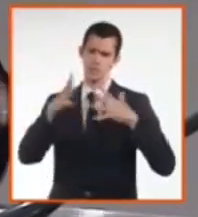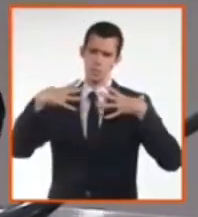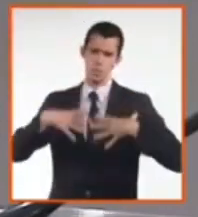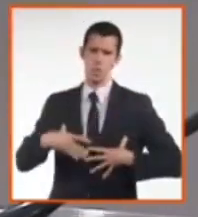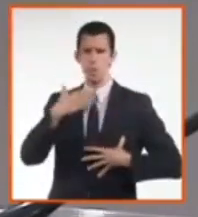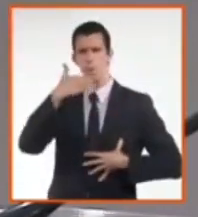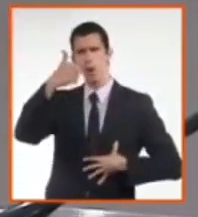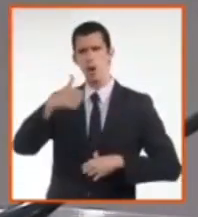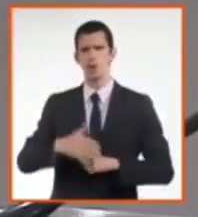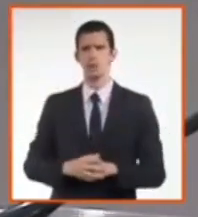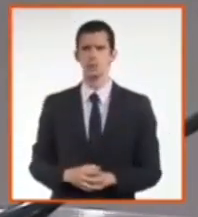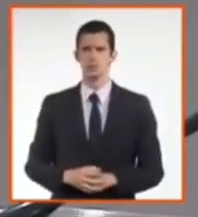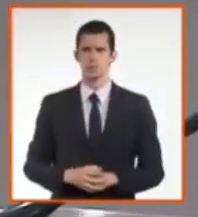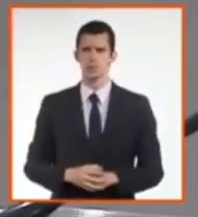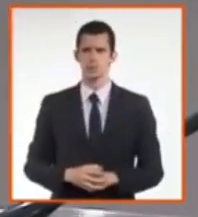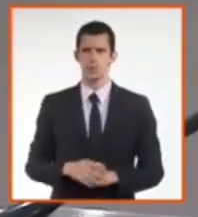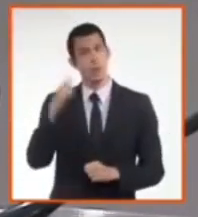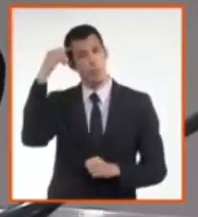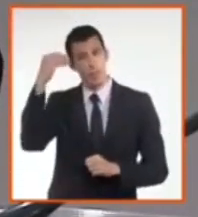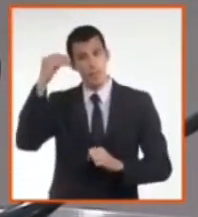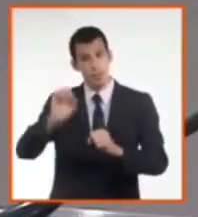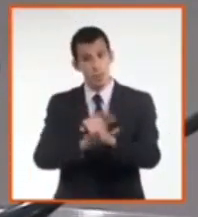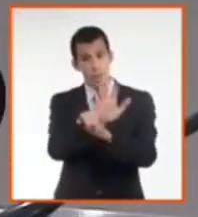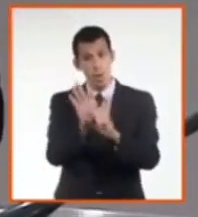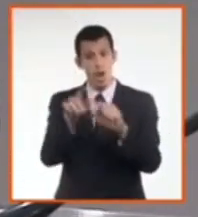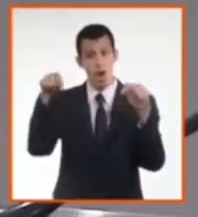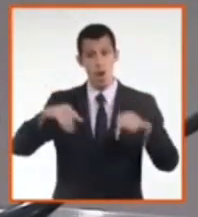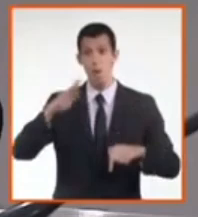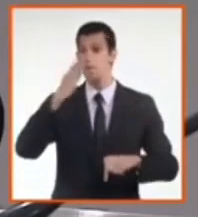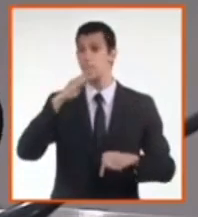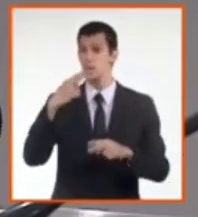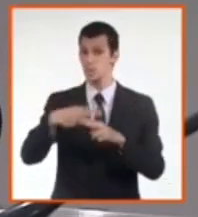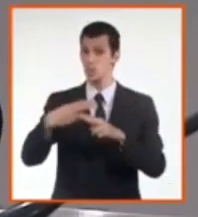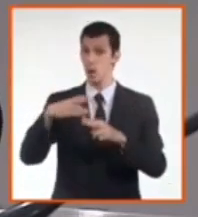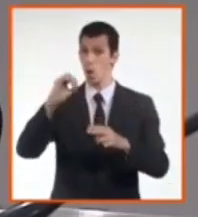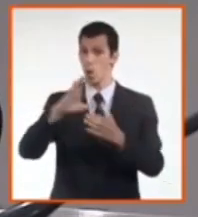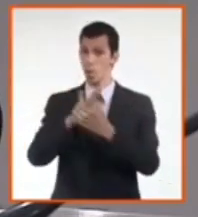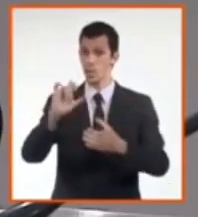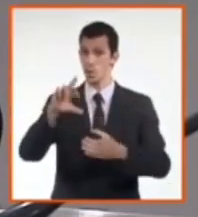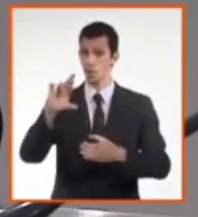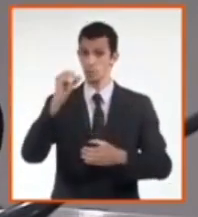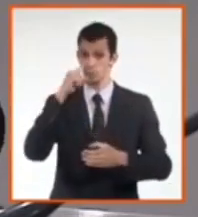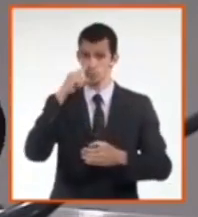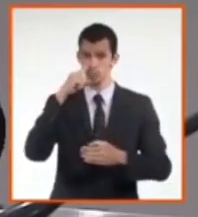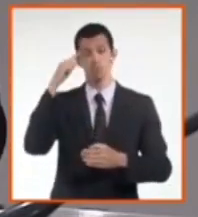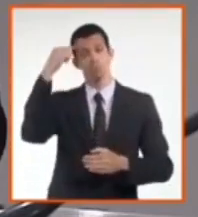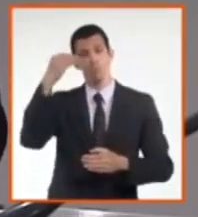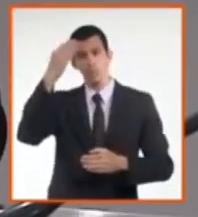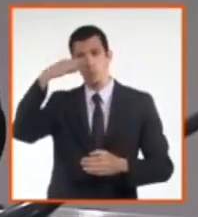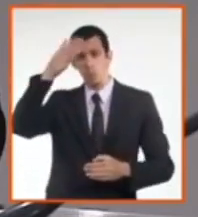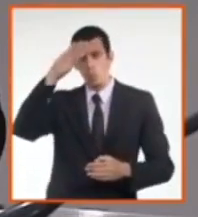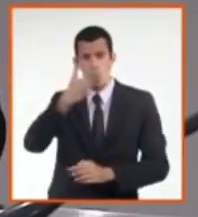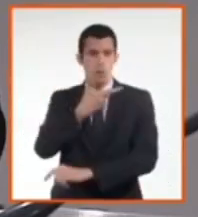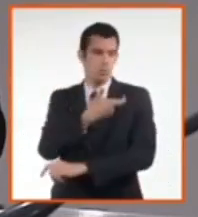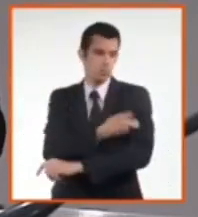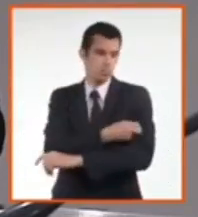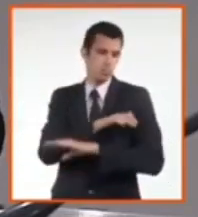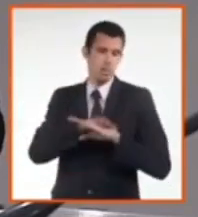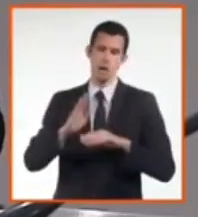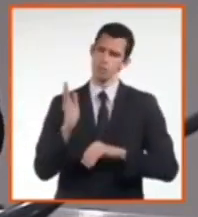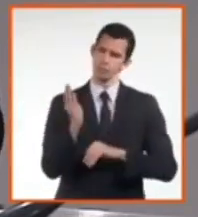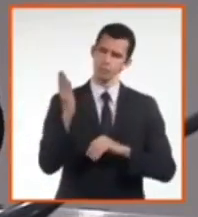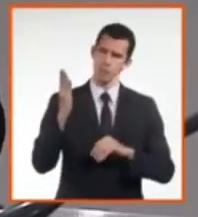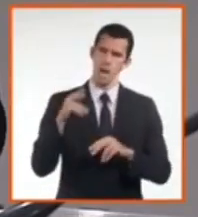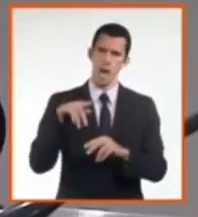es lo que se ha establecido entonces La idea es actualizar la vacuna Y tenemos resultados positivos el nosotros en el tema de